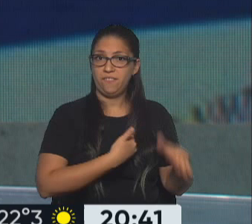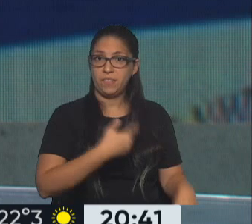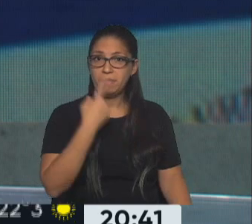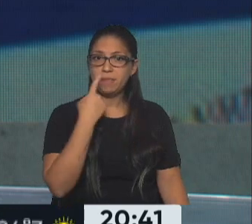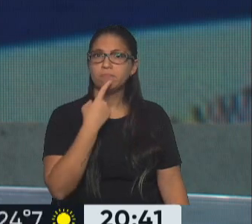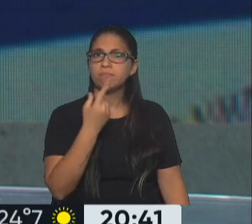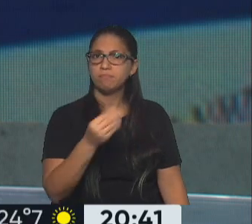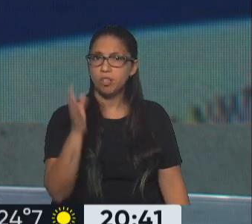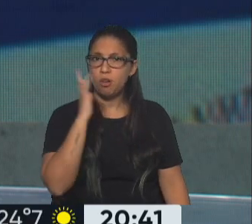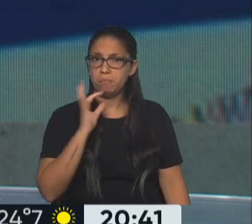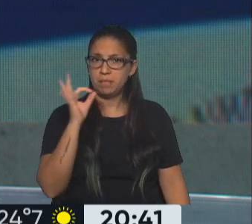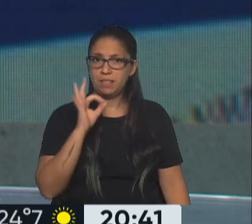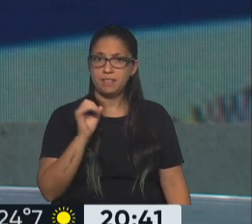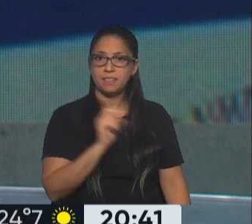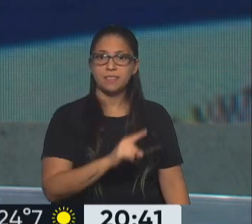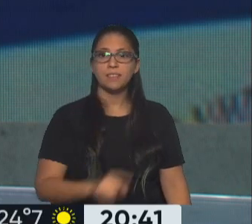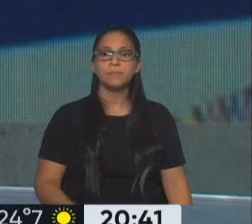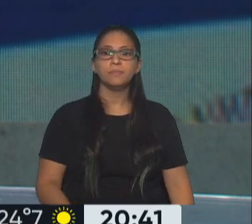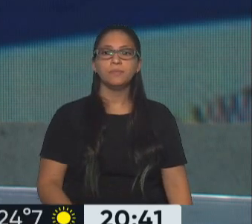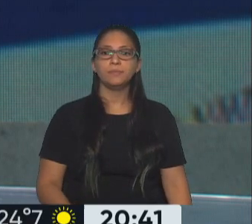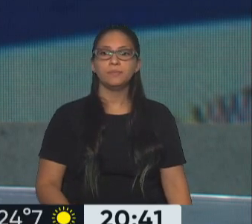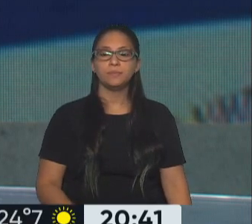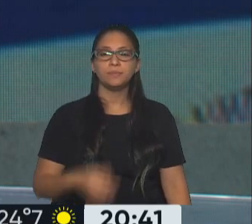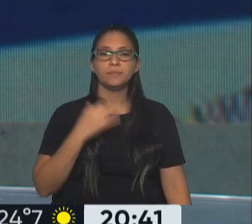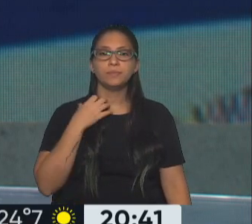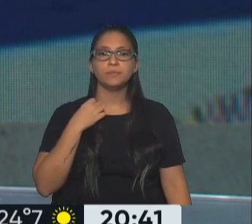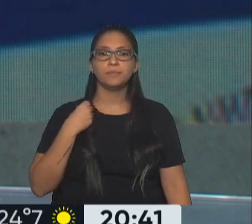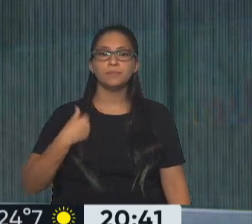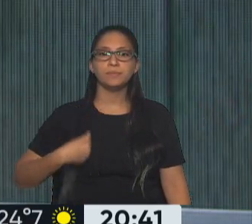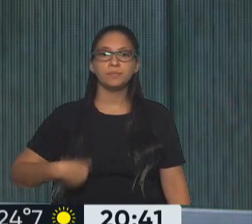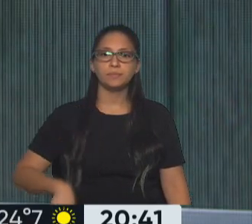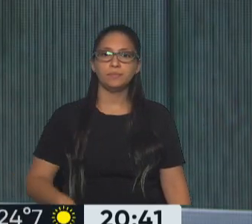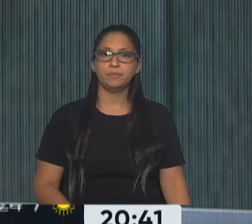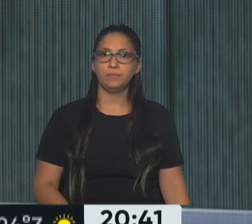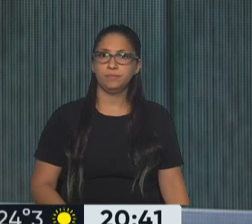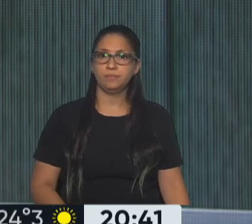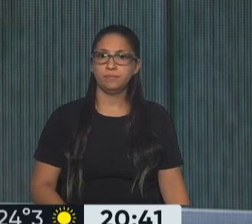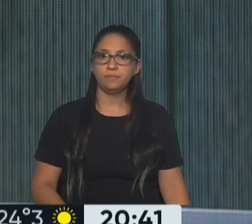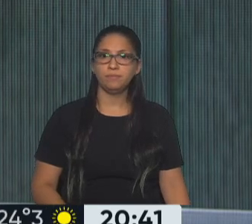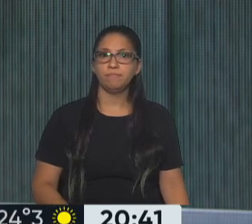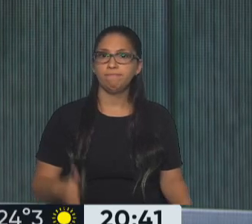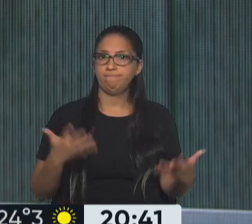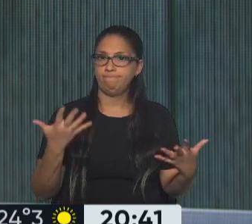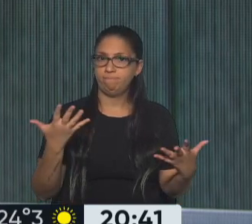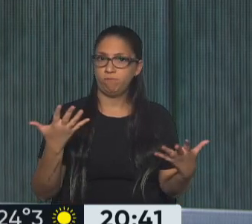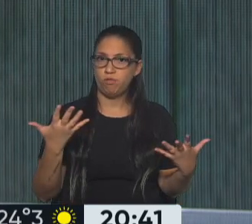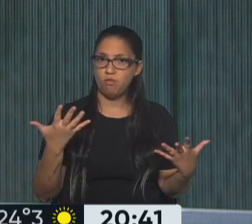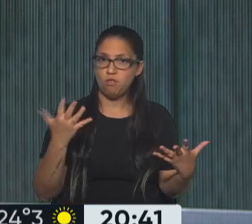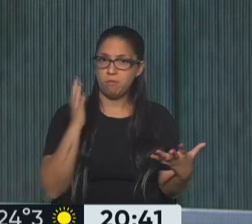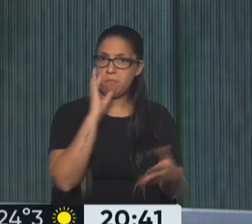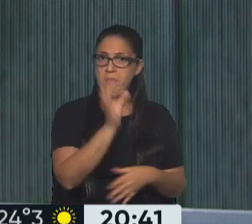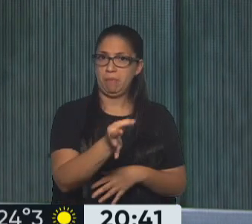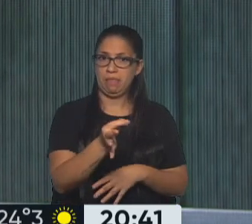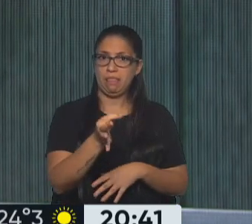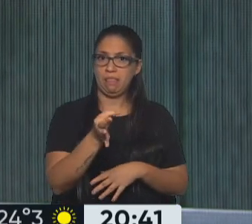sobre estas declaraciones de las últimas horas de la titular del FMI. Bueno, sin duda hay un giro bastante positivo